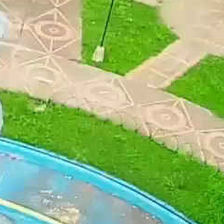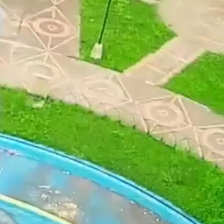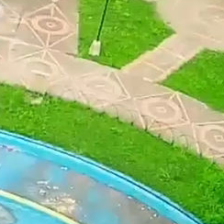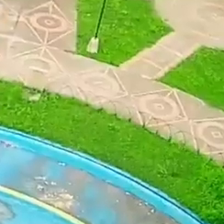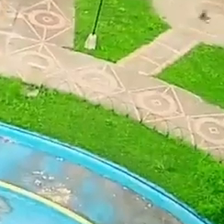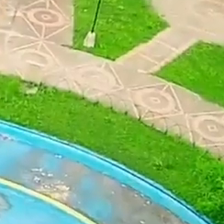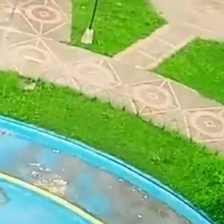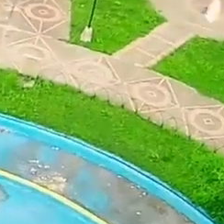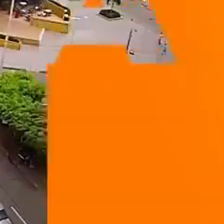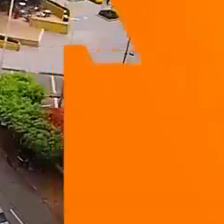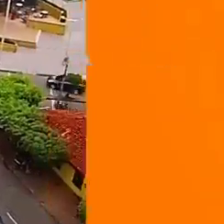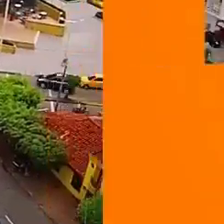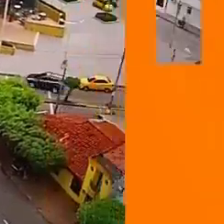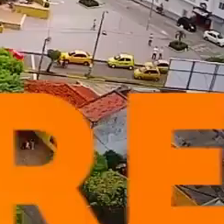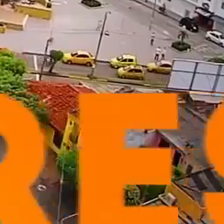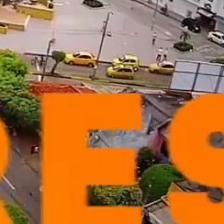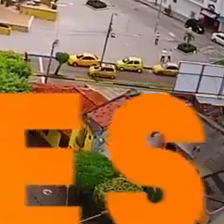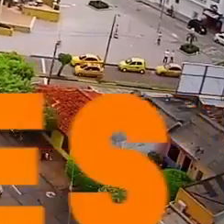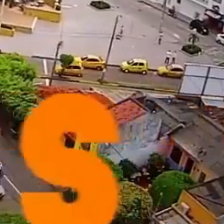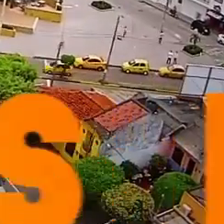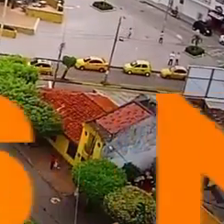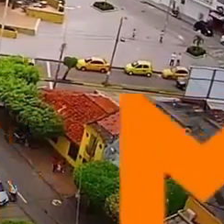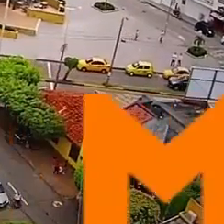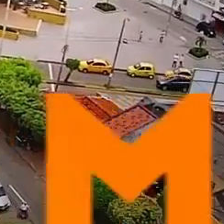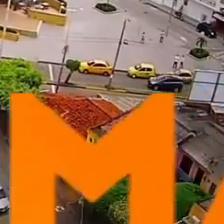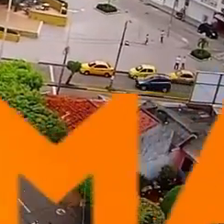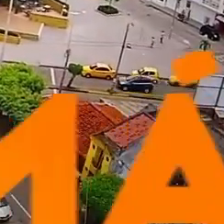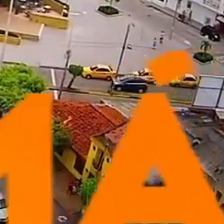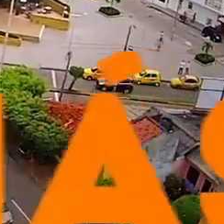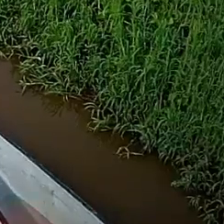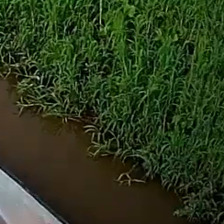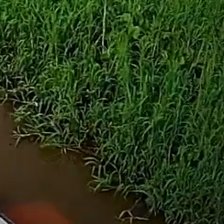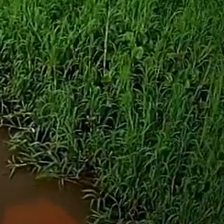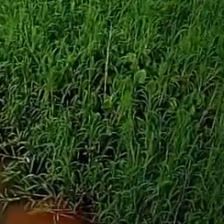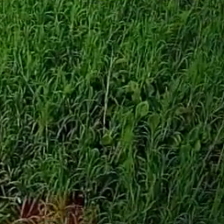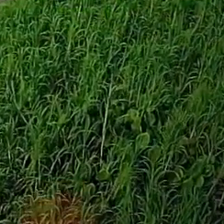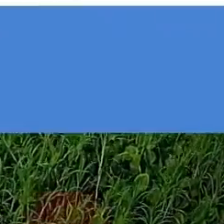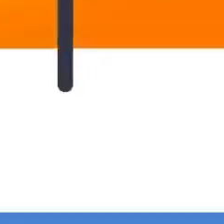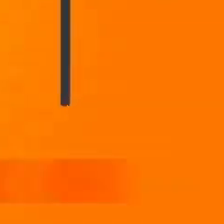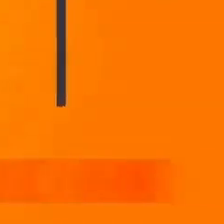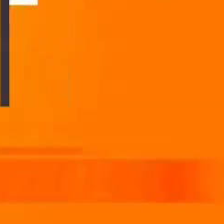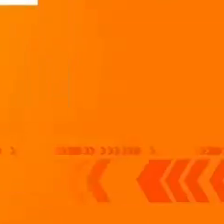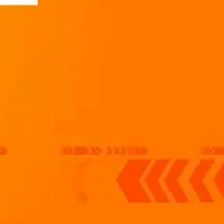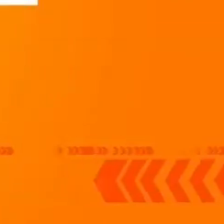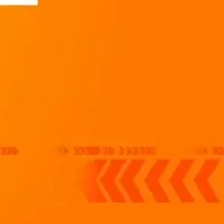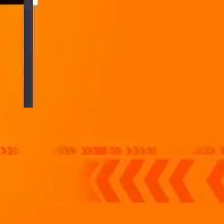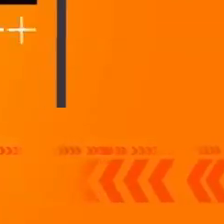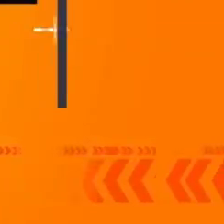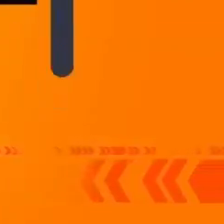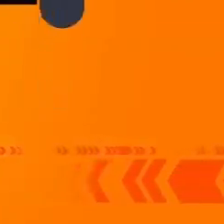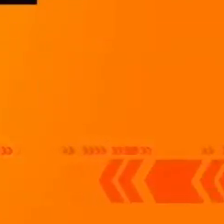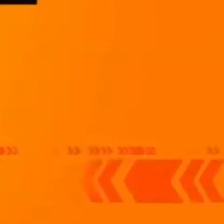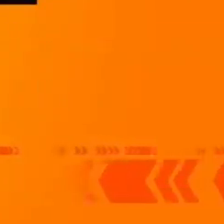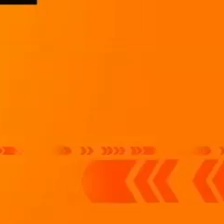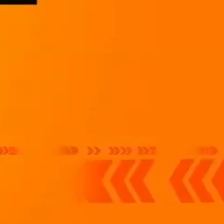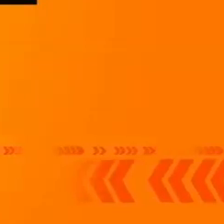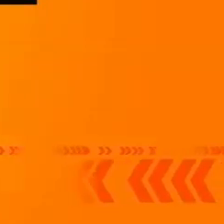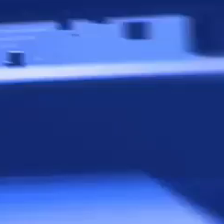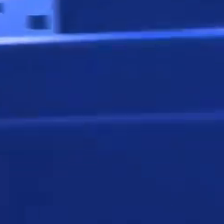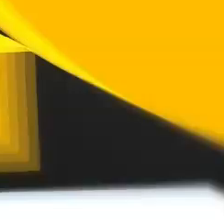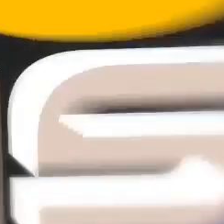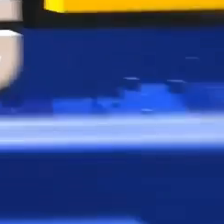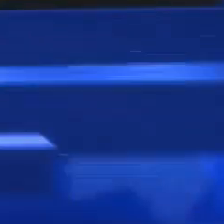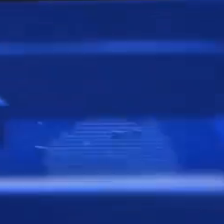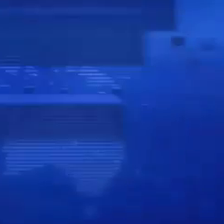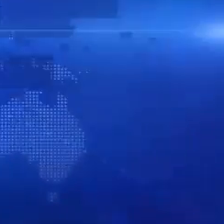de nuestra tierra para ti que quieres más. Enlace Televisión.